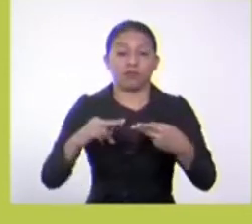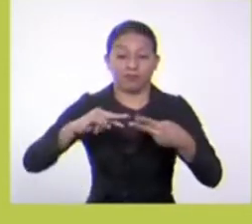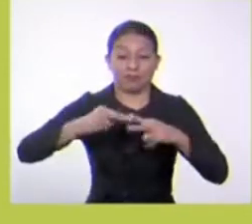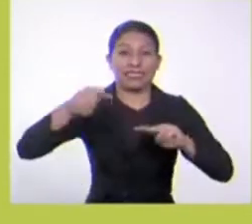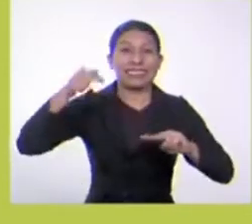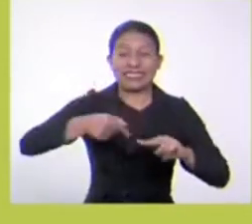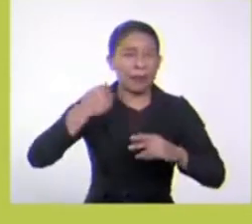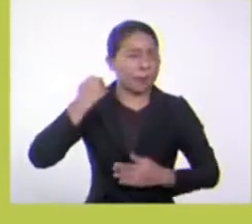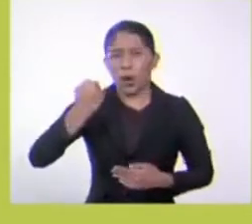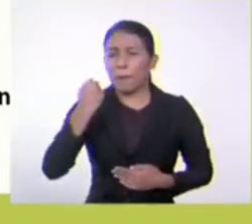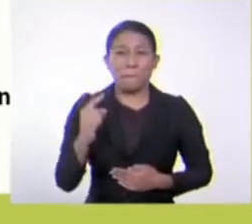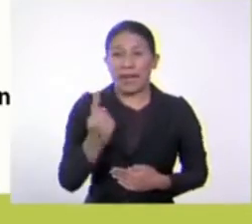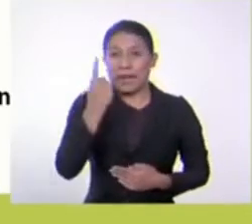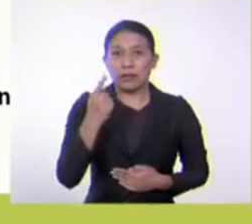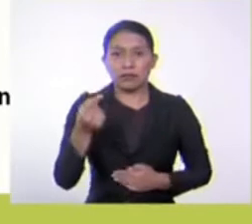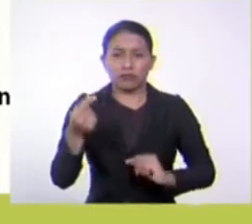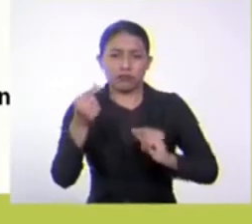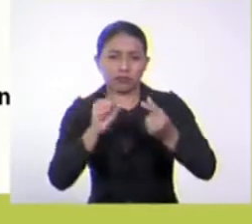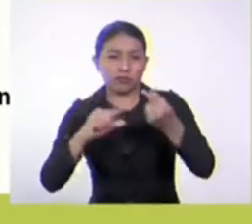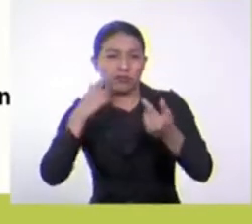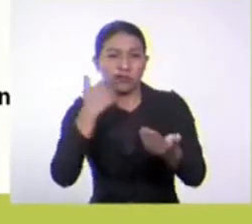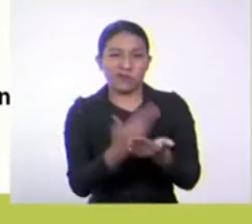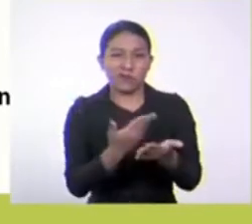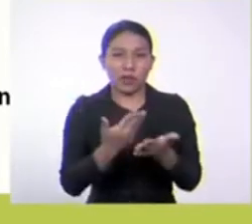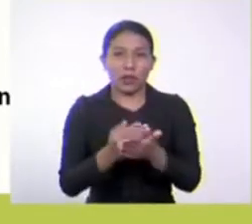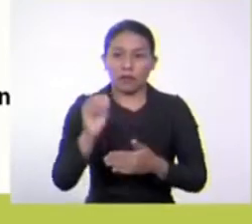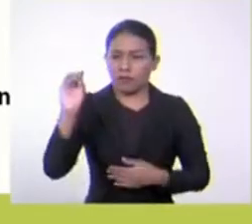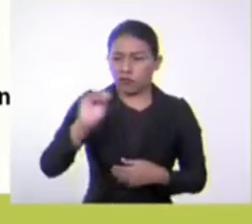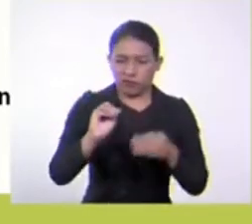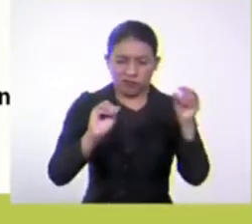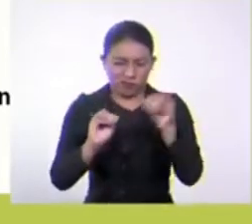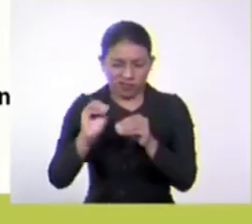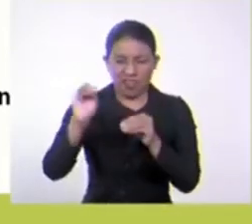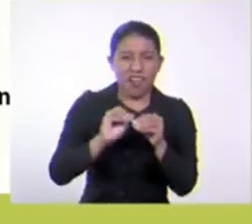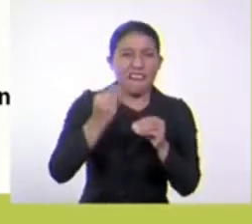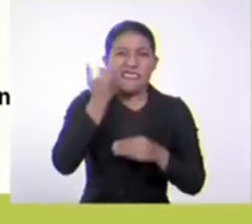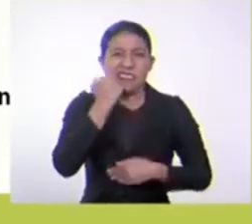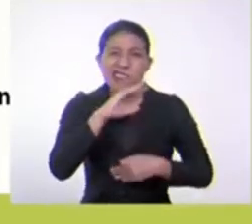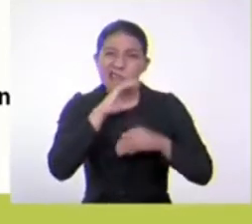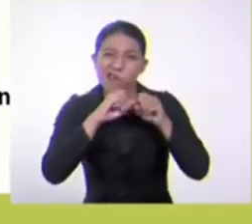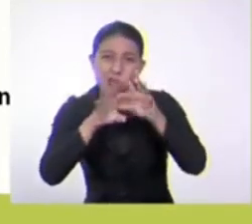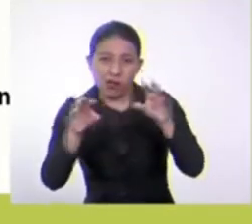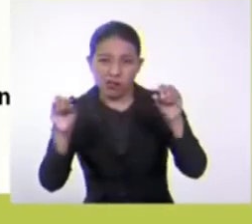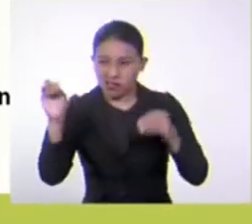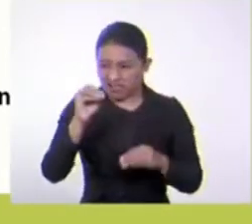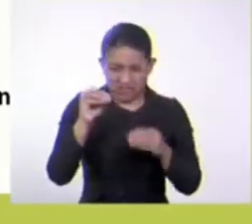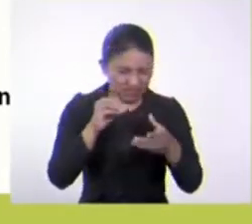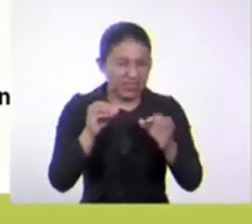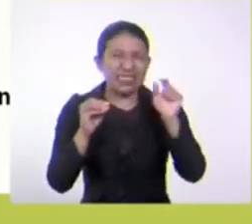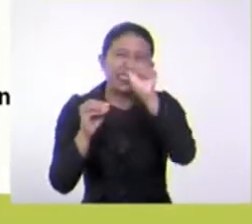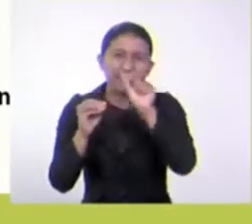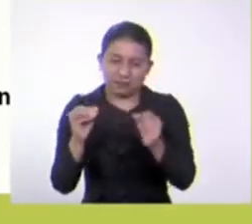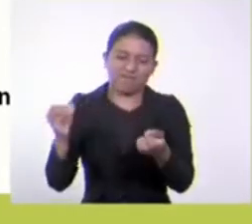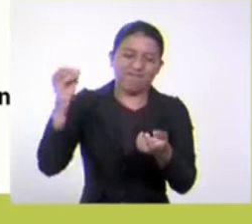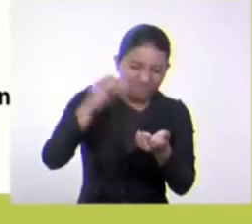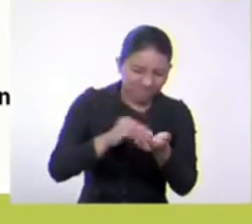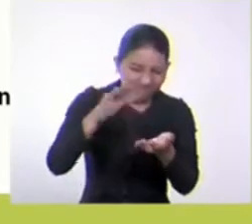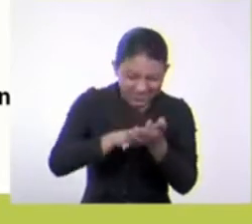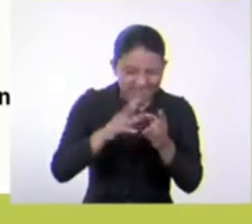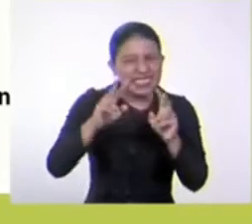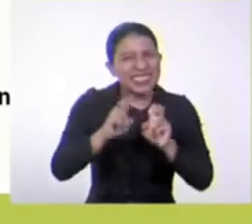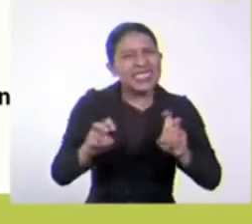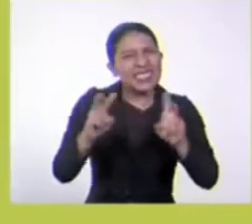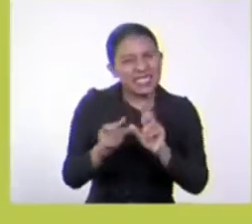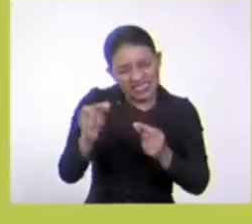Lo hicieron con un experimento donde ensamblaron virus radioactivos dentro de bacterias. Un poco loco, ¿no? La historia